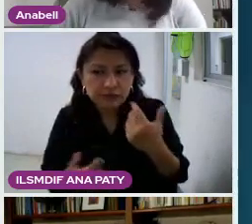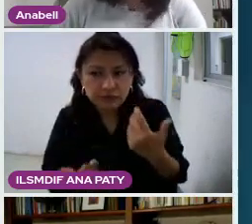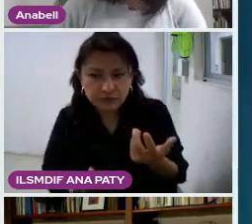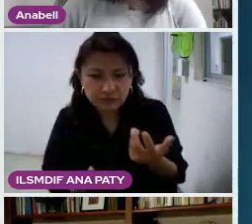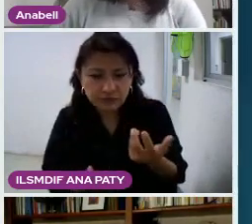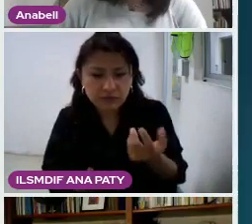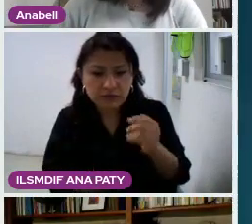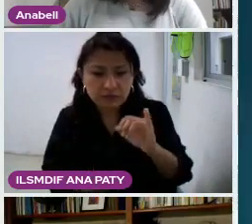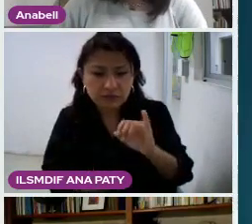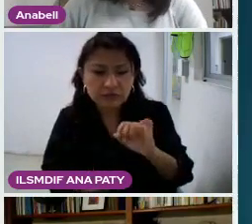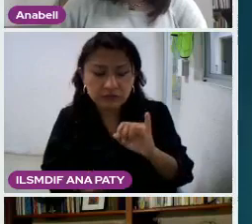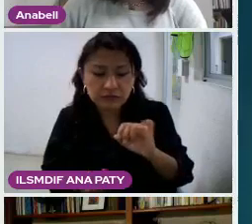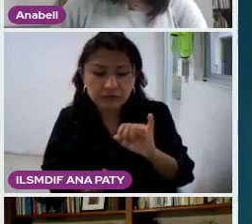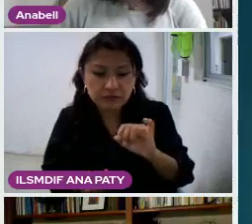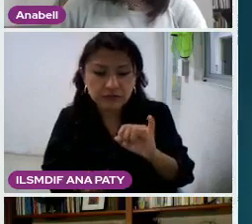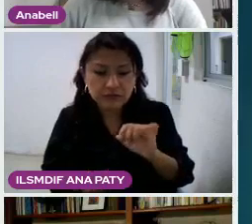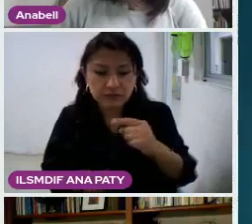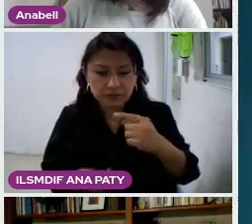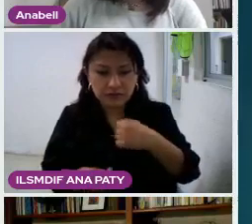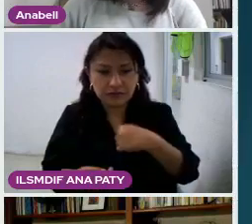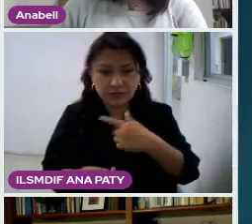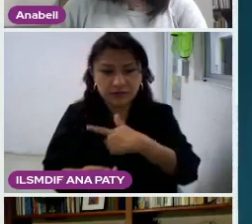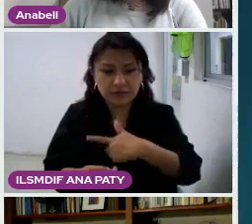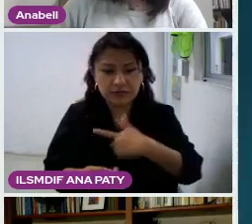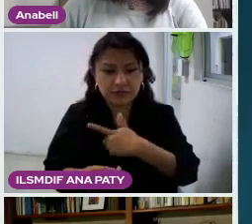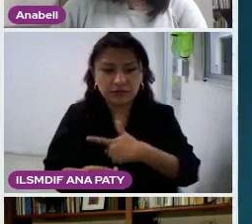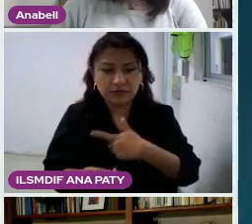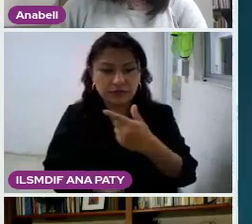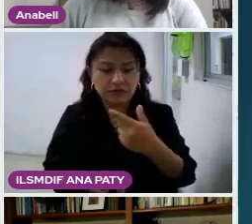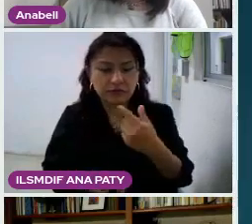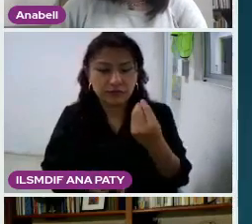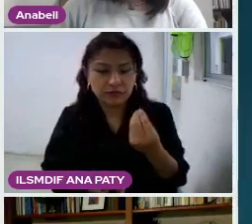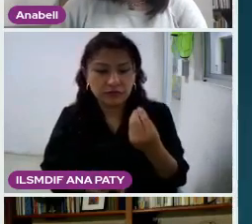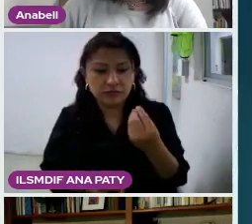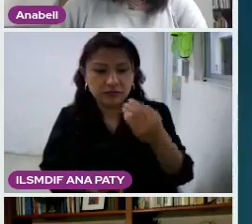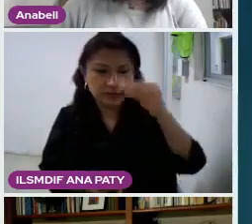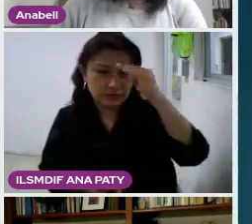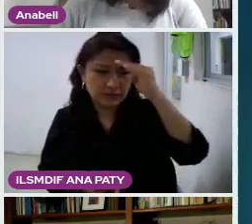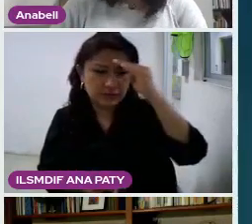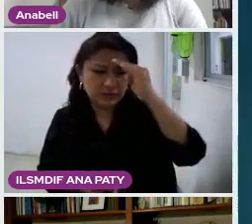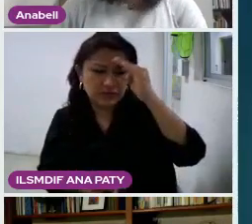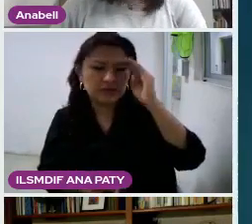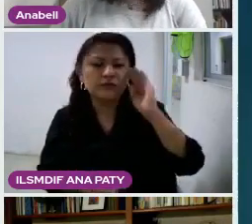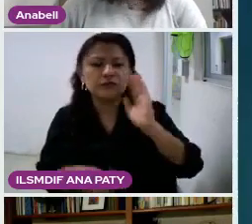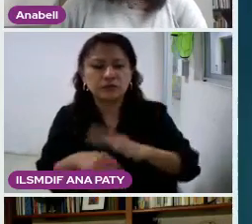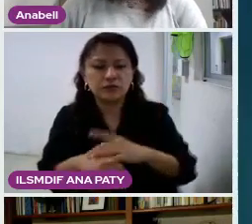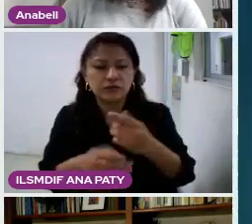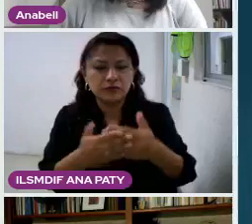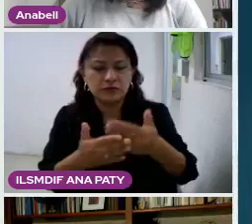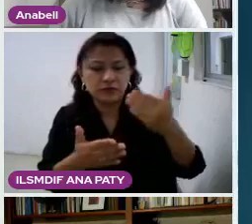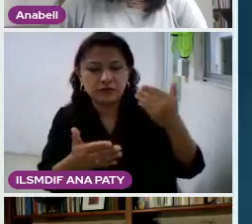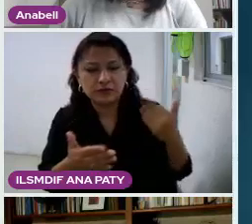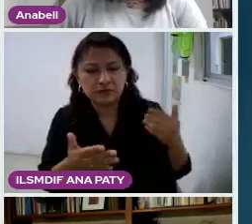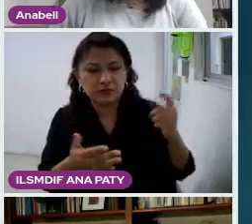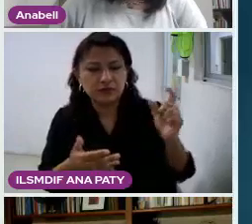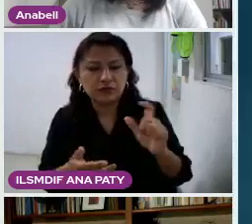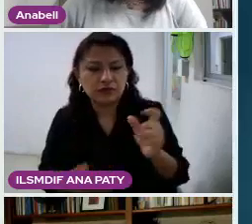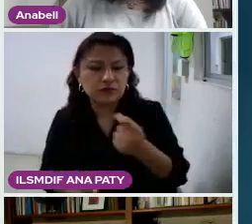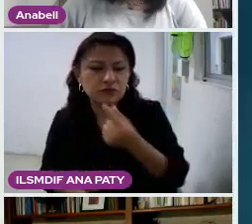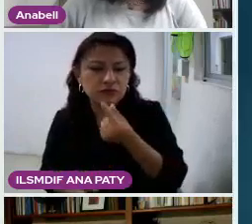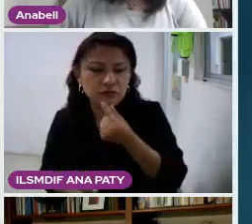la mayoría de las personas, que la mayoría de las personas ingerirían en un periodo similar en circunstancias parecidas. Es